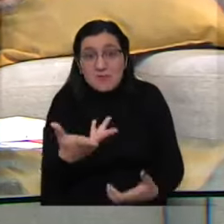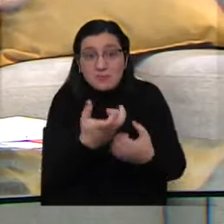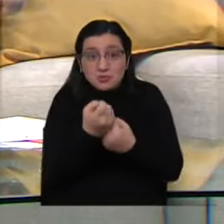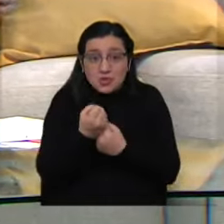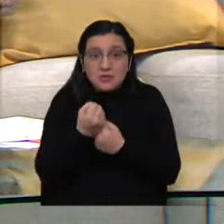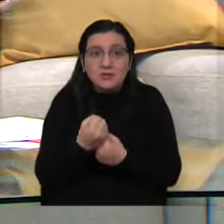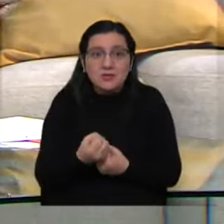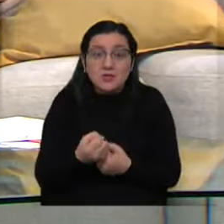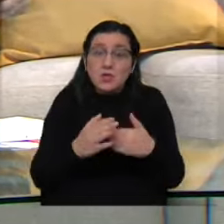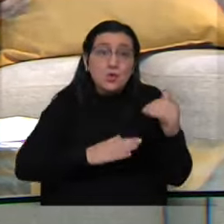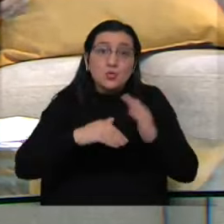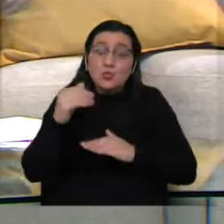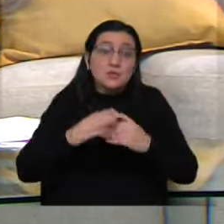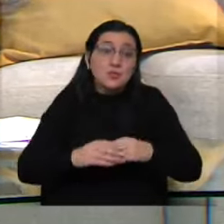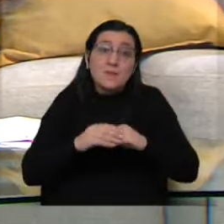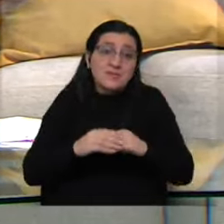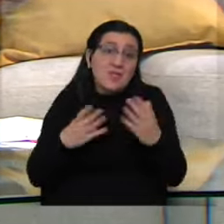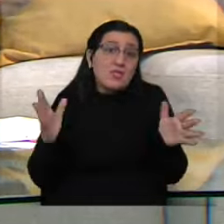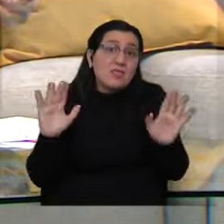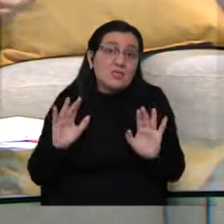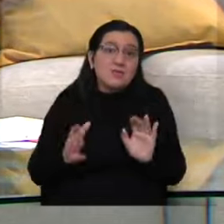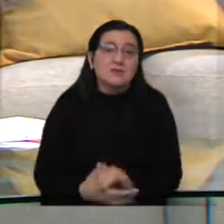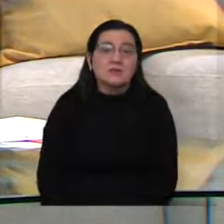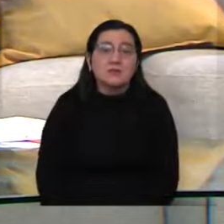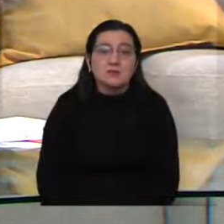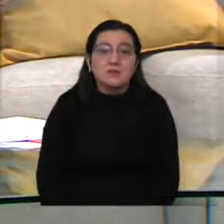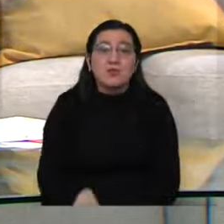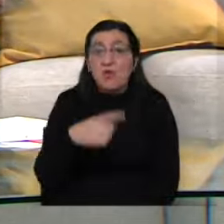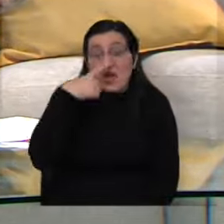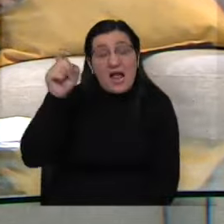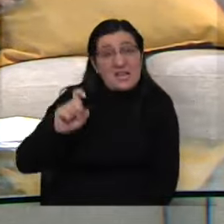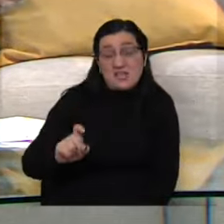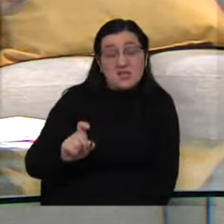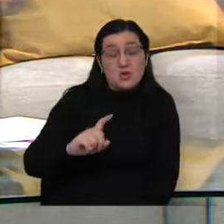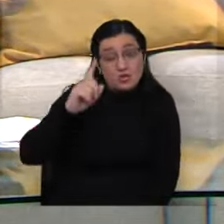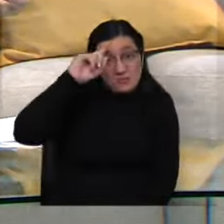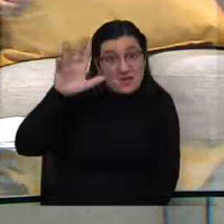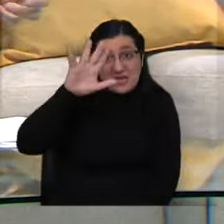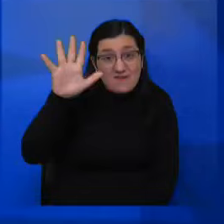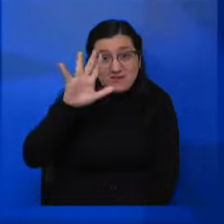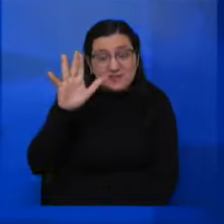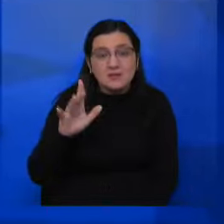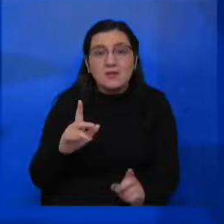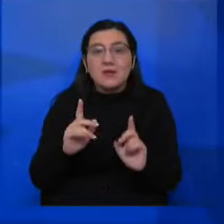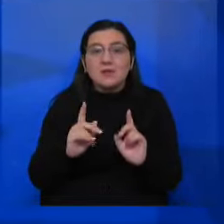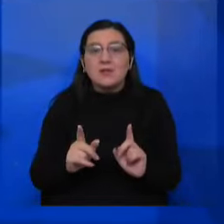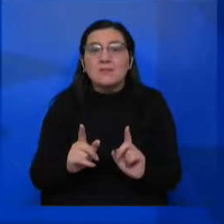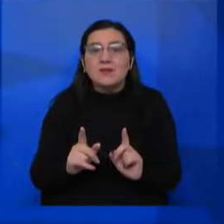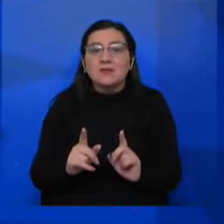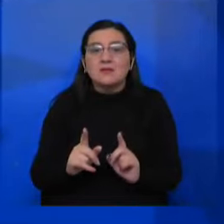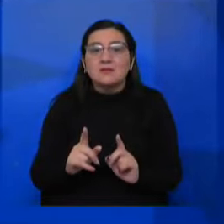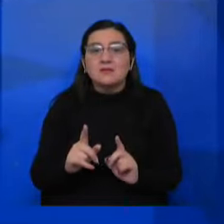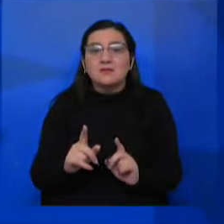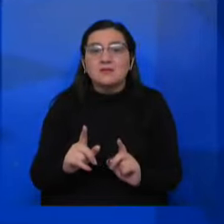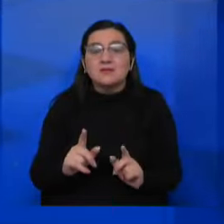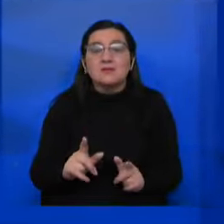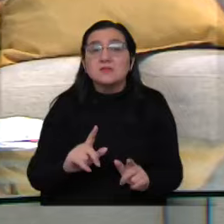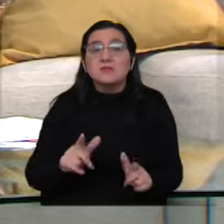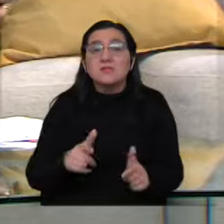emp a construir una amistad des una situación adversa con alguien que no te hubieras imaginado jamás también pasó incluso hasta sin después construir una